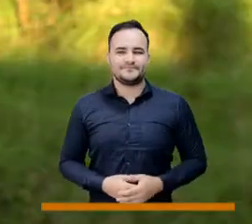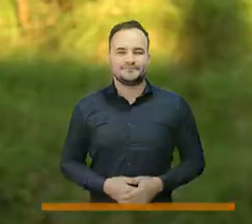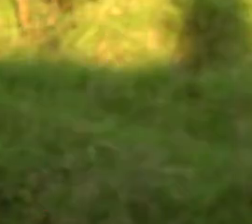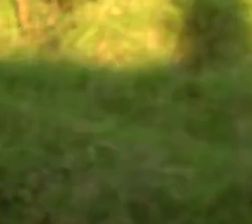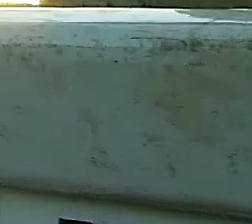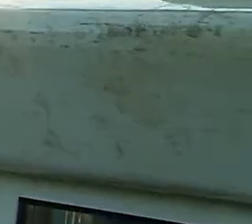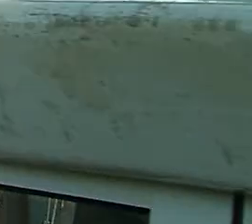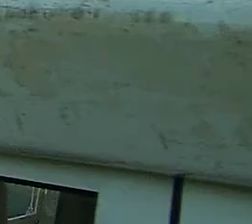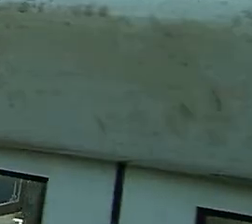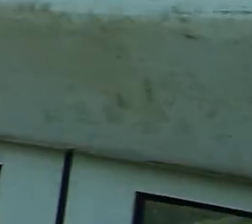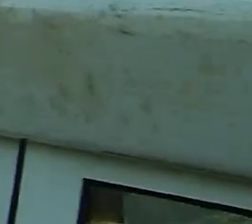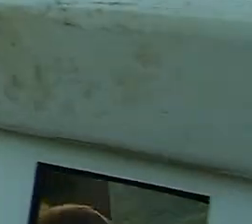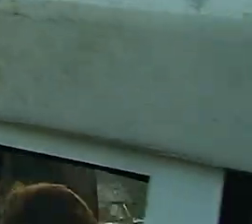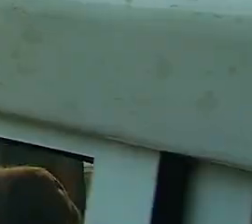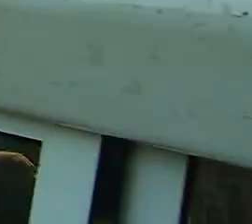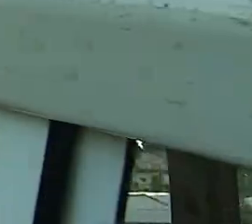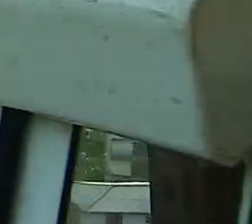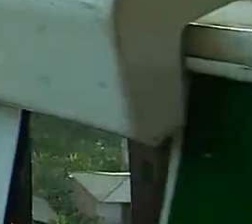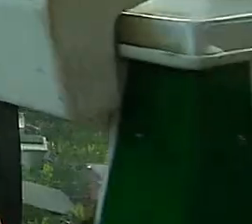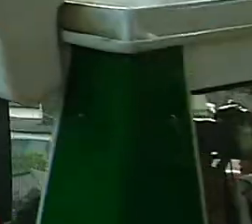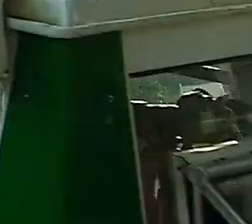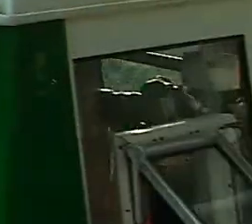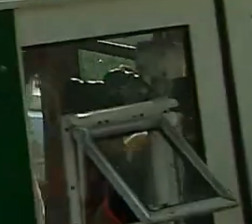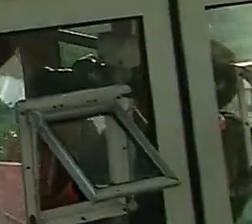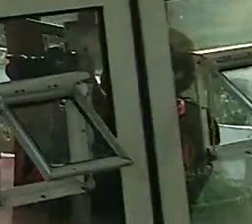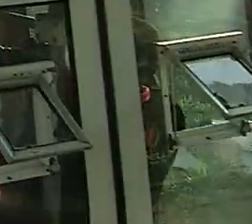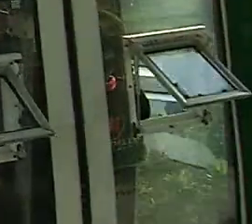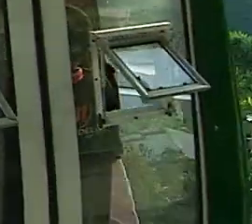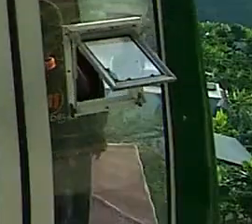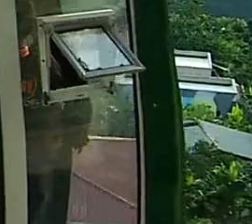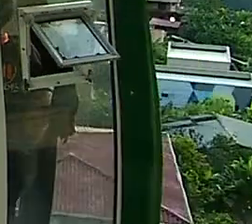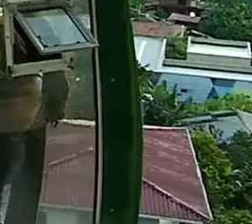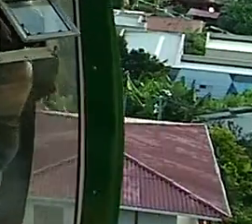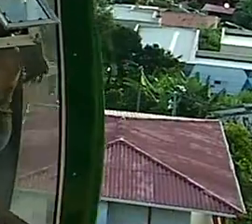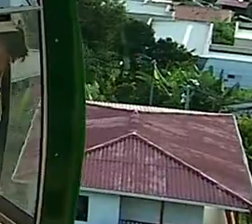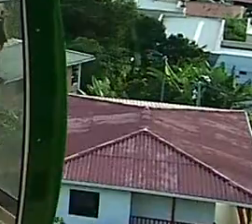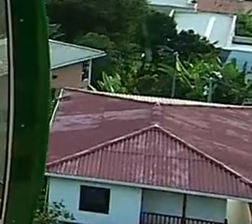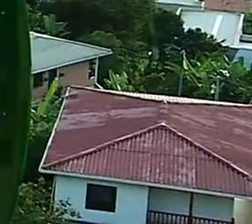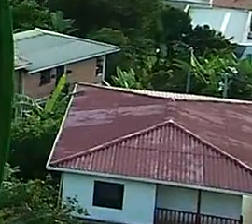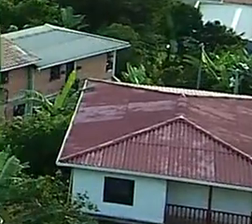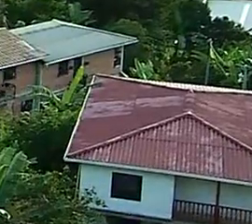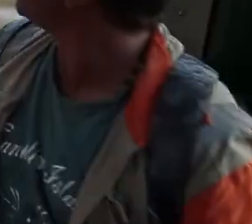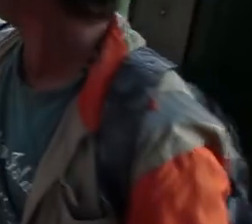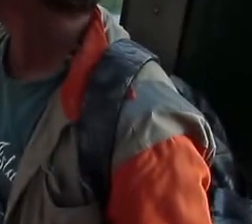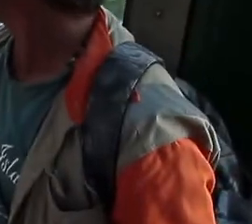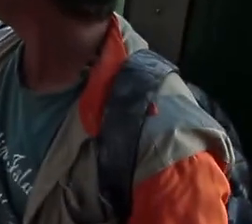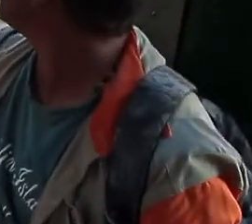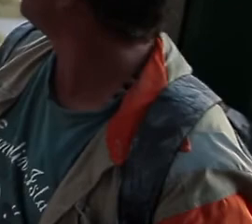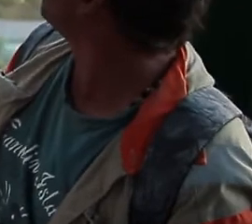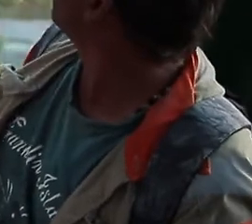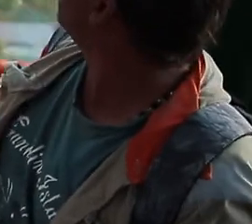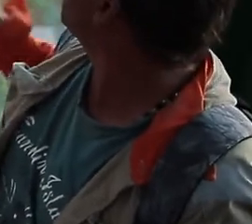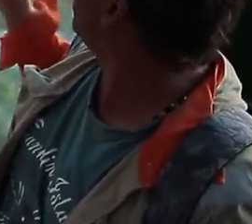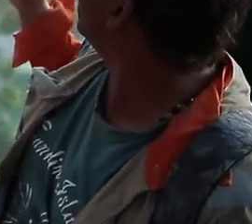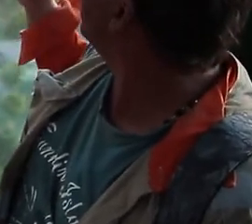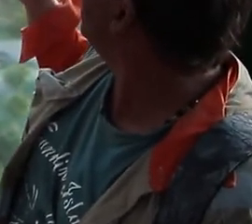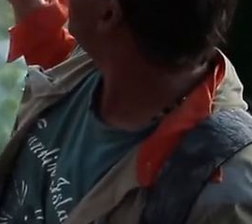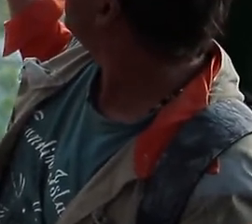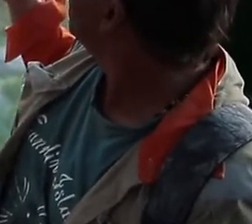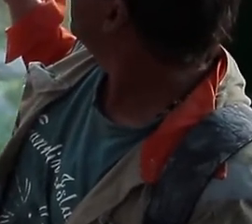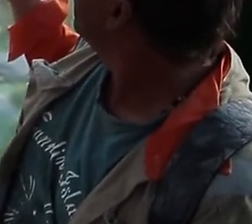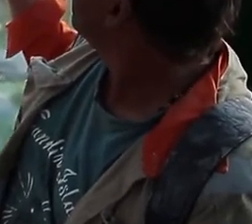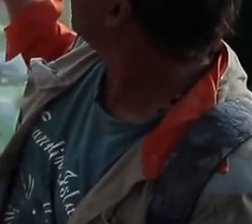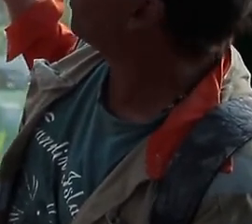Frente. ¿Y les toca caminar mucho después de que los lleve el teleférico? No, a mí me toca caminar por ahí 10 minuticos, poquito, por ahí.